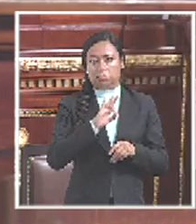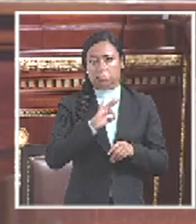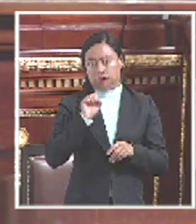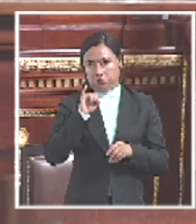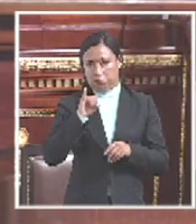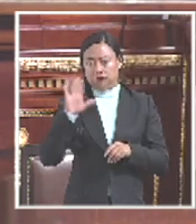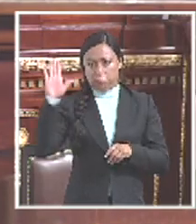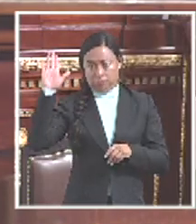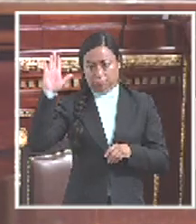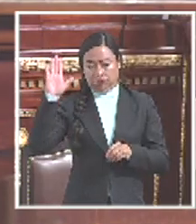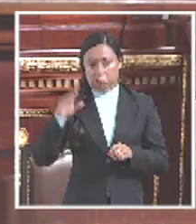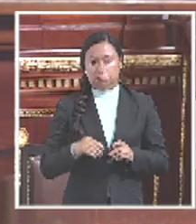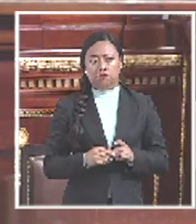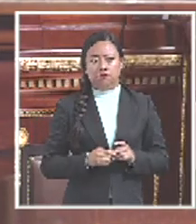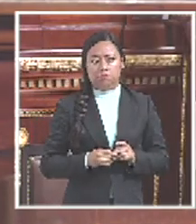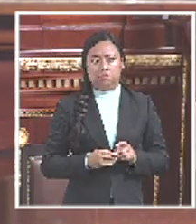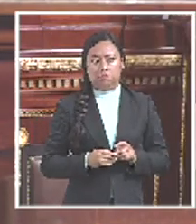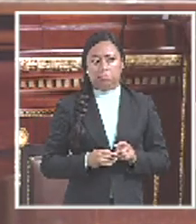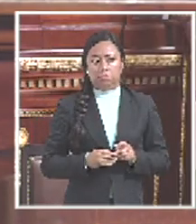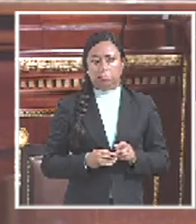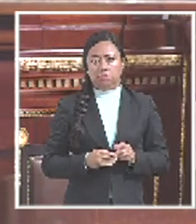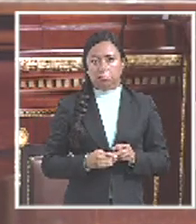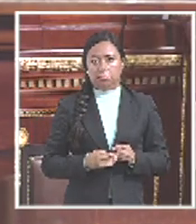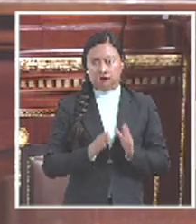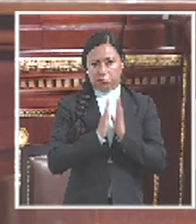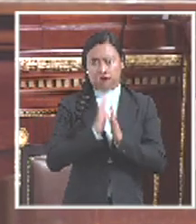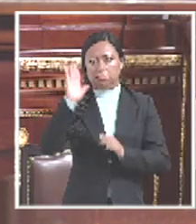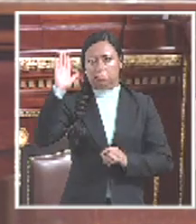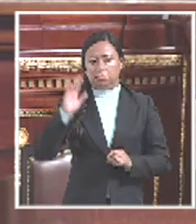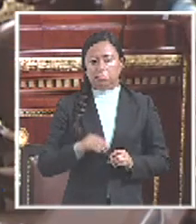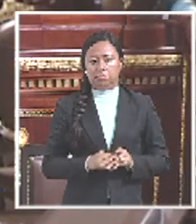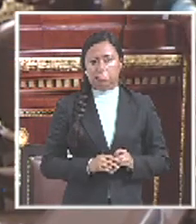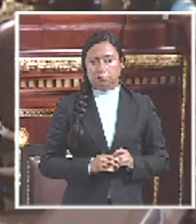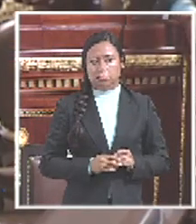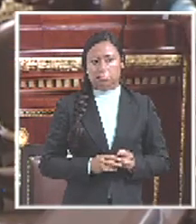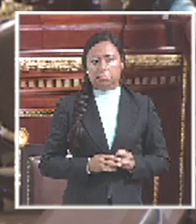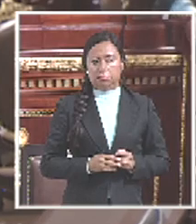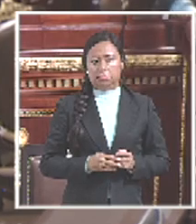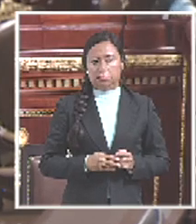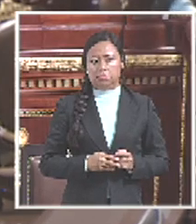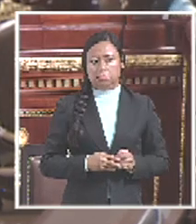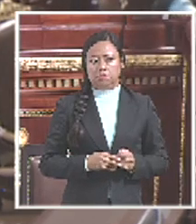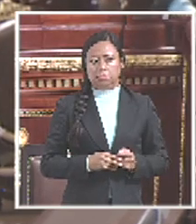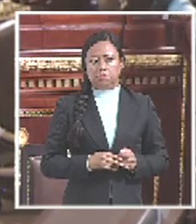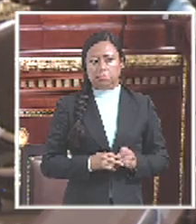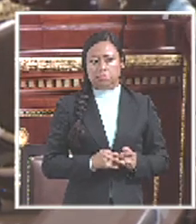afirmativo levantando la mano. Los que estén en ese sentido, por favor, levanten la mano.